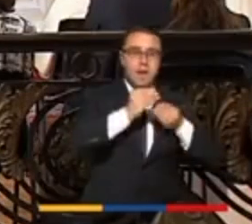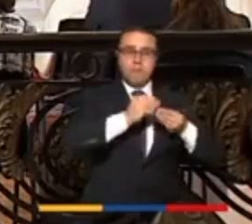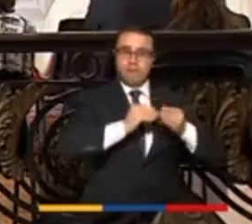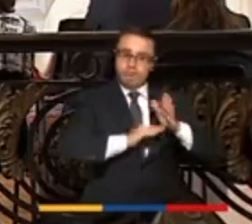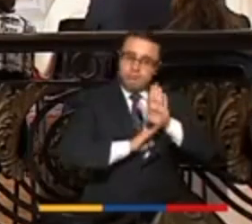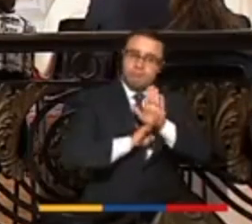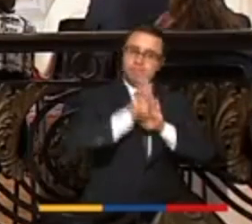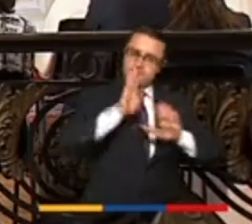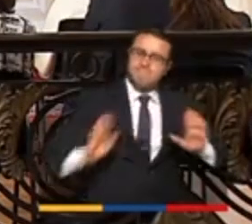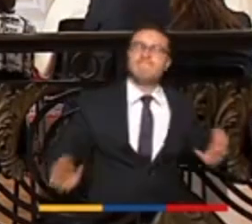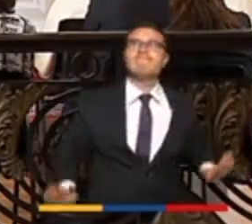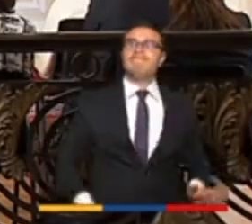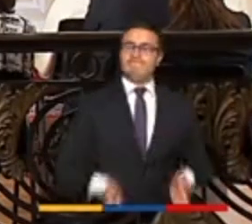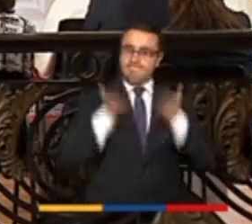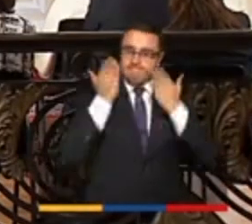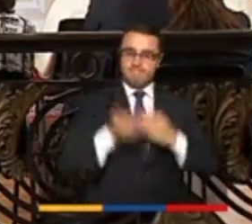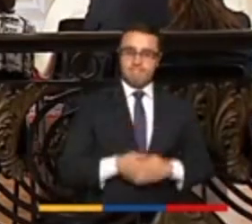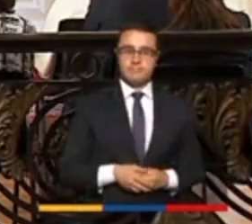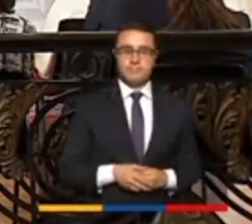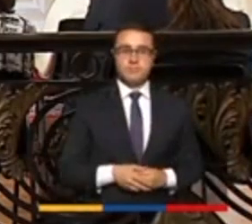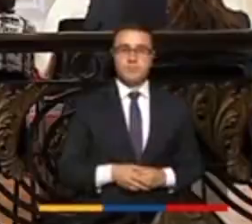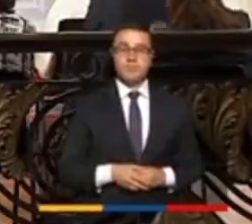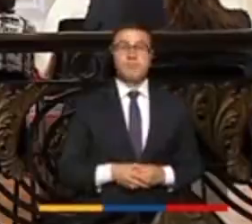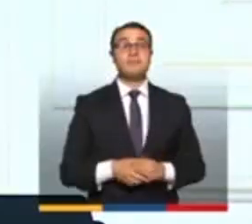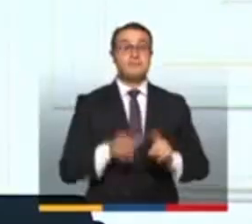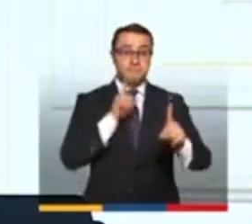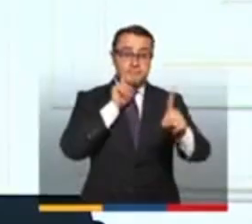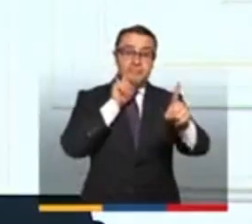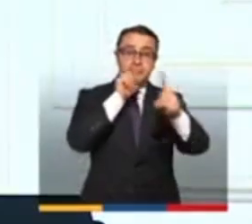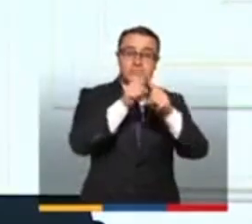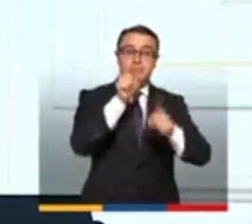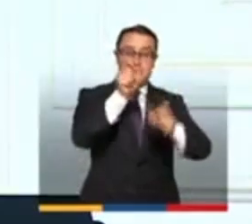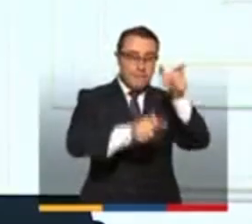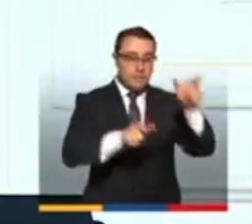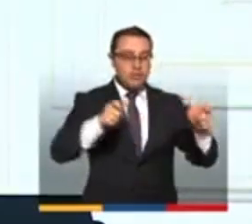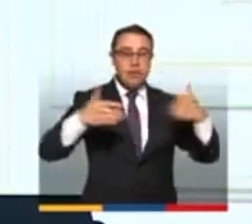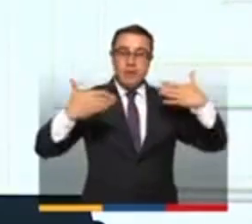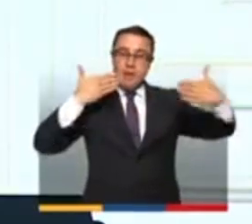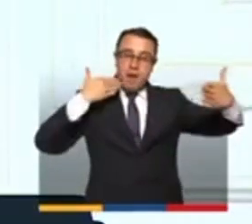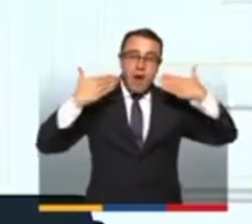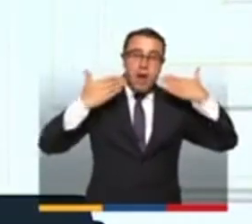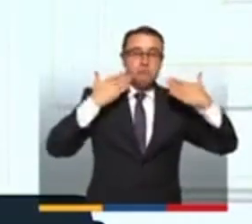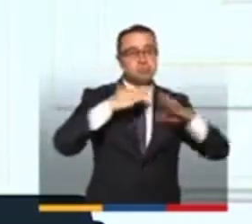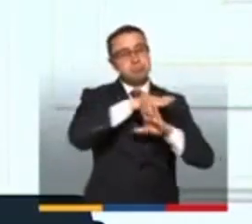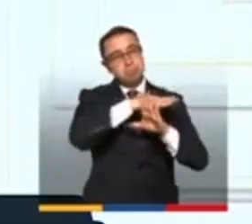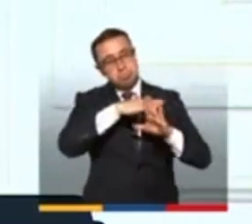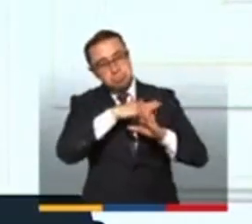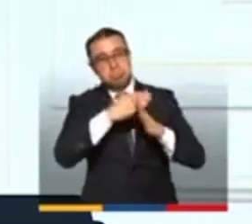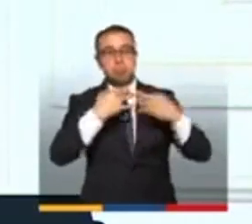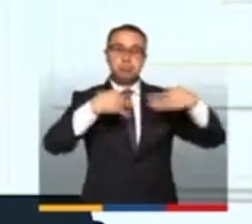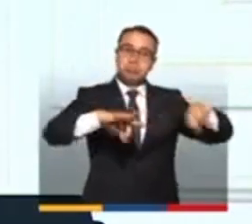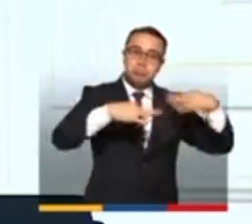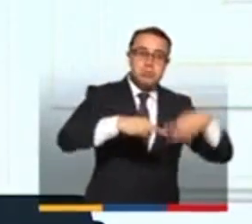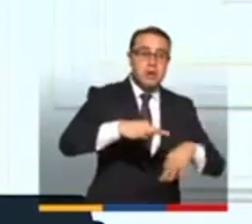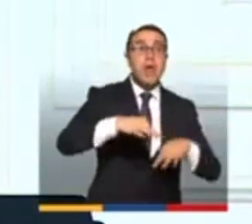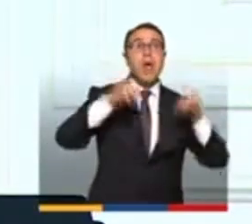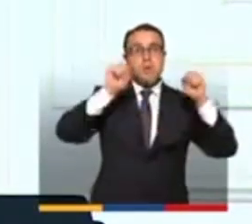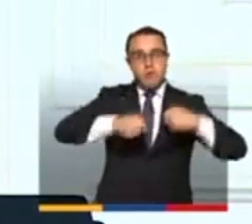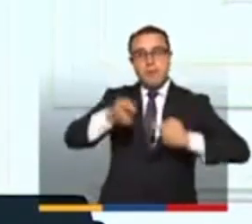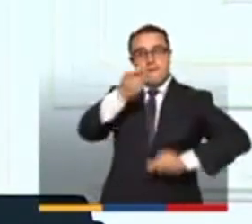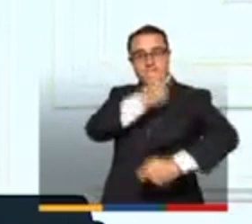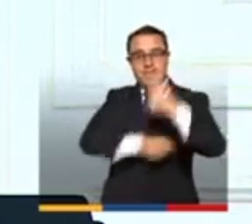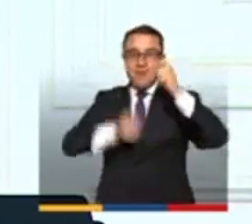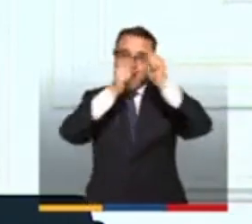que sean un incentivo para que el campesinado, el pequeño y mediano propietario agrario, pueda venderle al